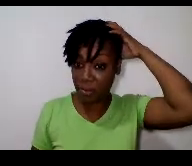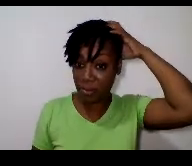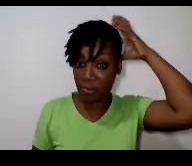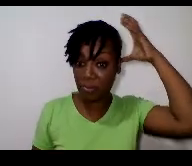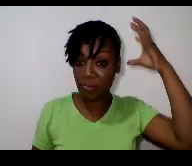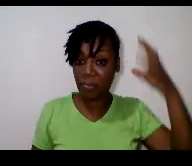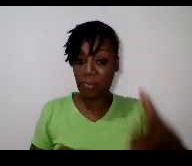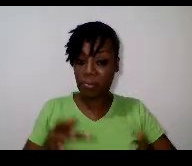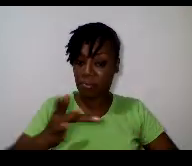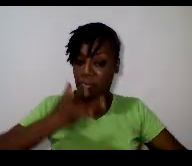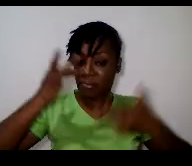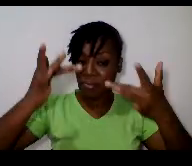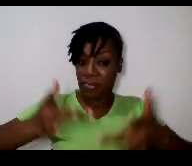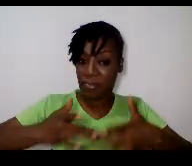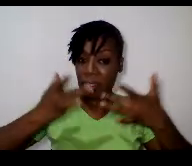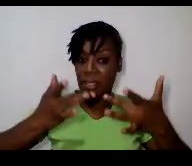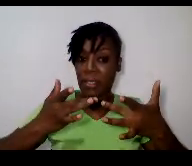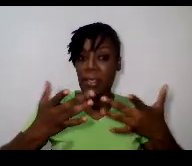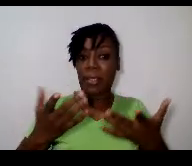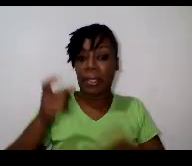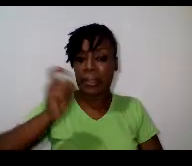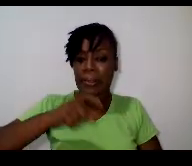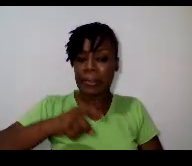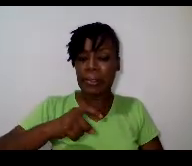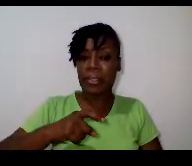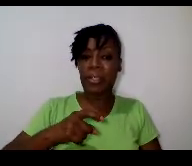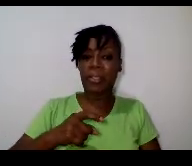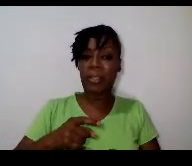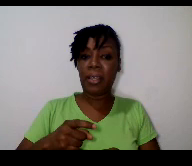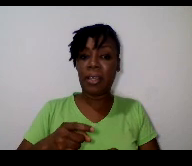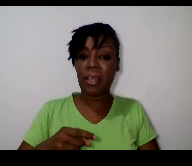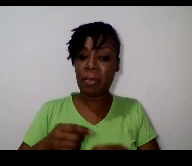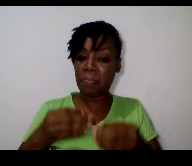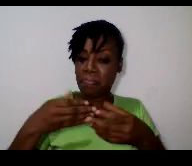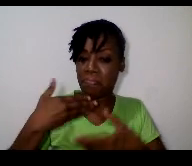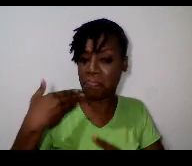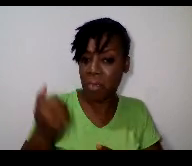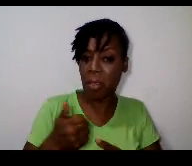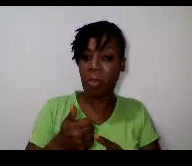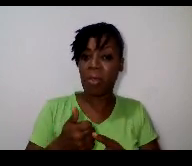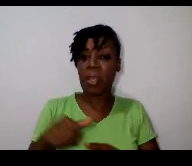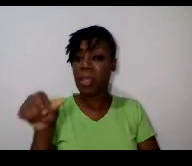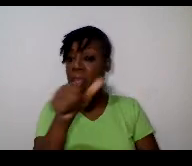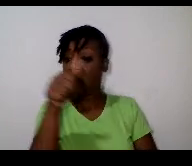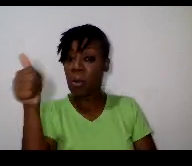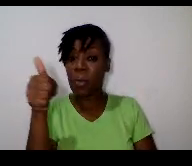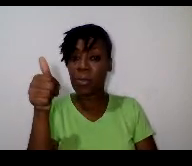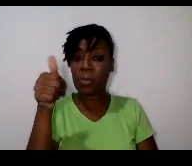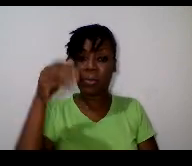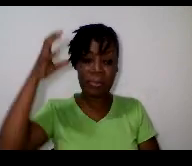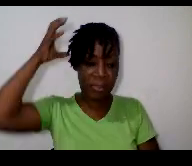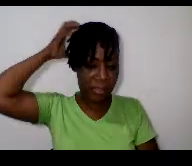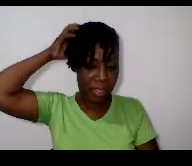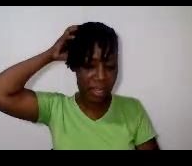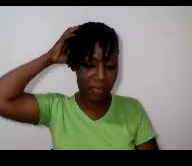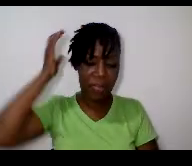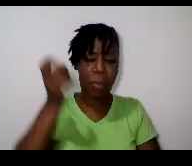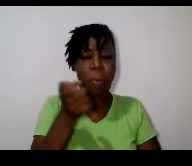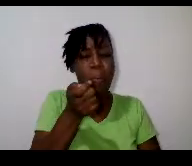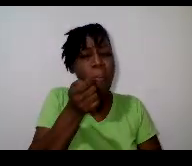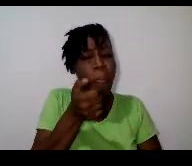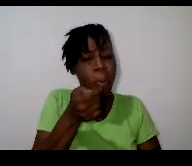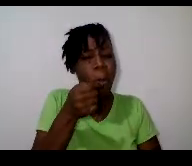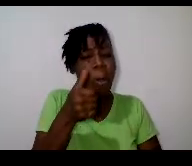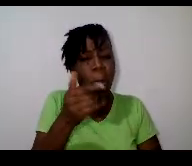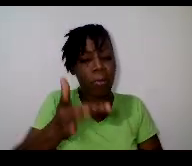todo su cerebro para resolver una tarea y la resuelve con mayor eficiencia. Y el otro es un cerebro poco oxigenado que utiliza